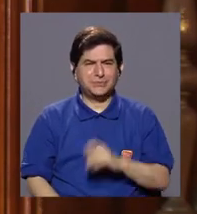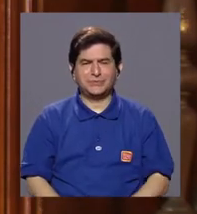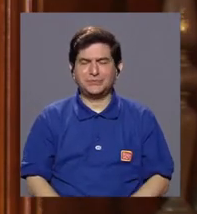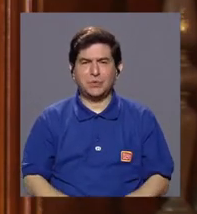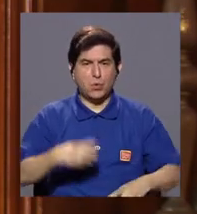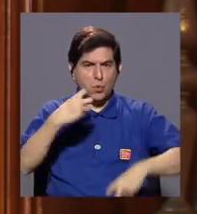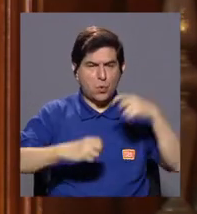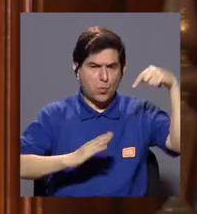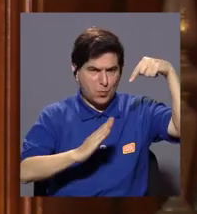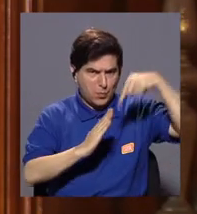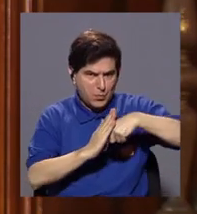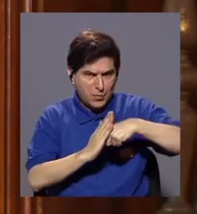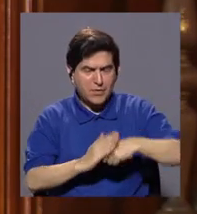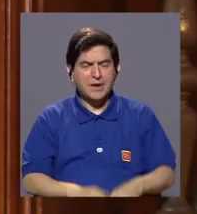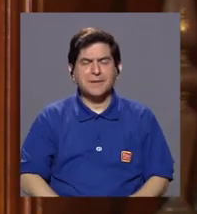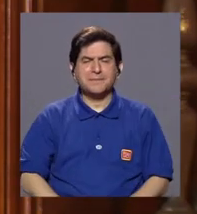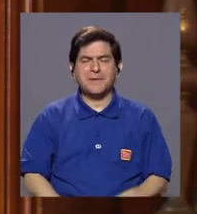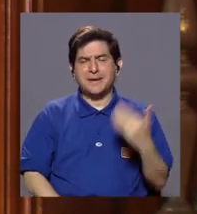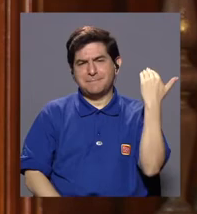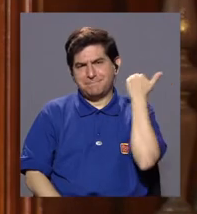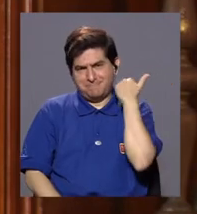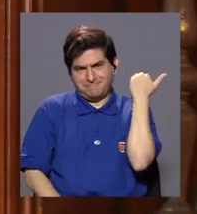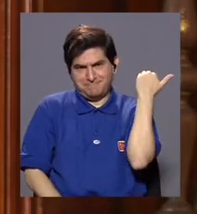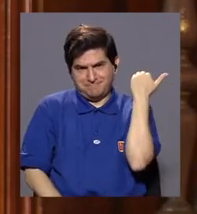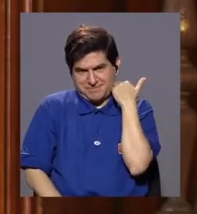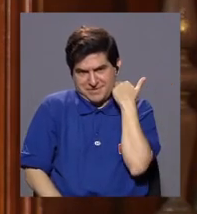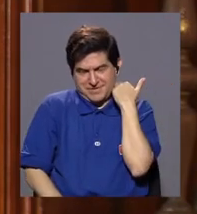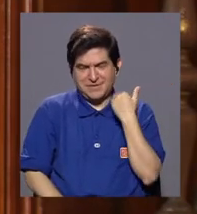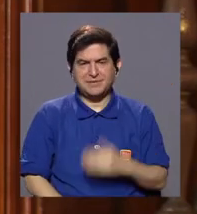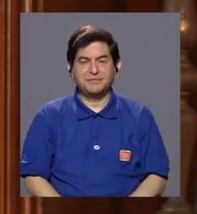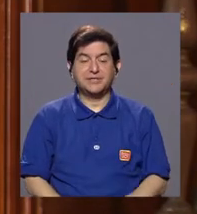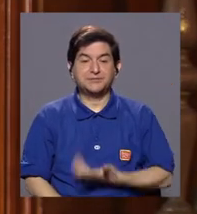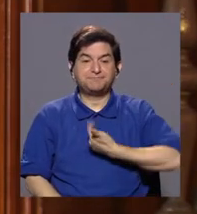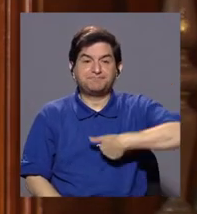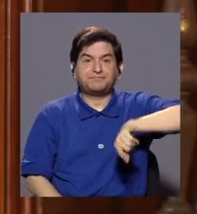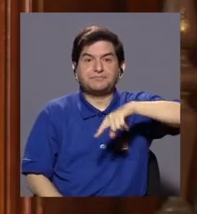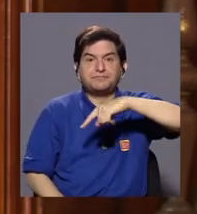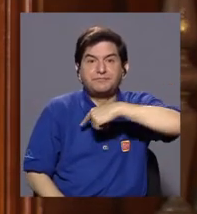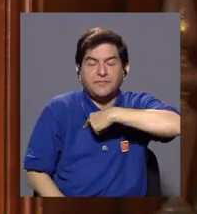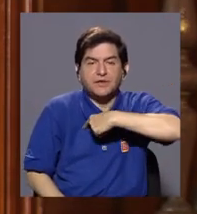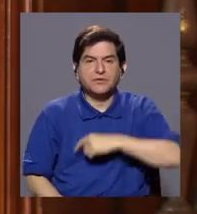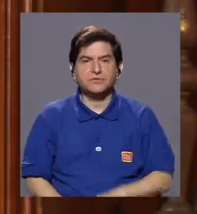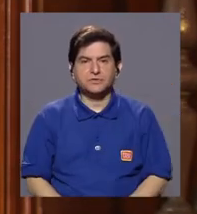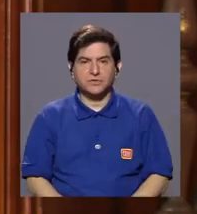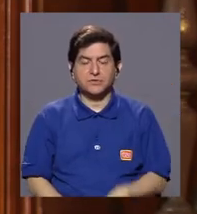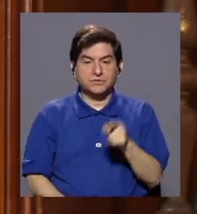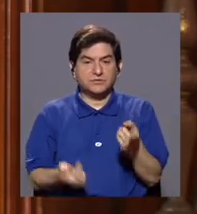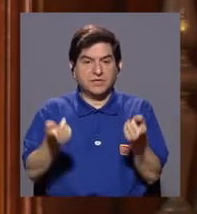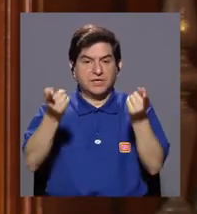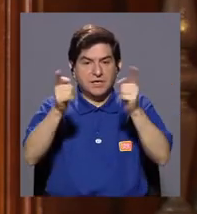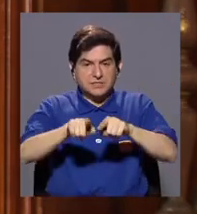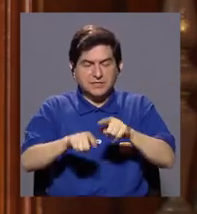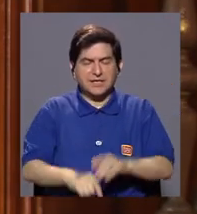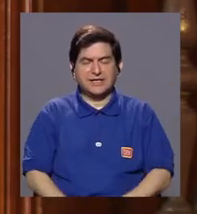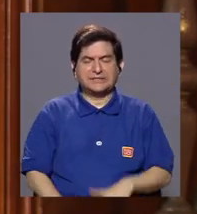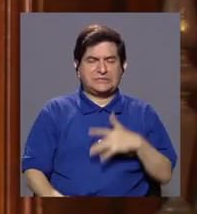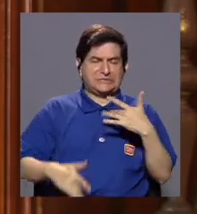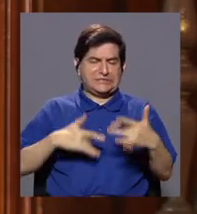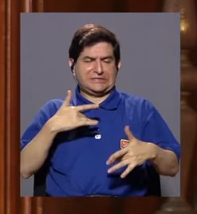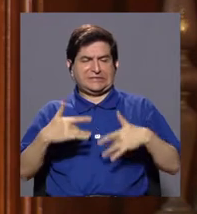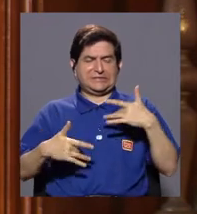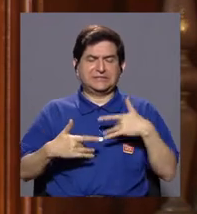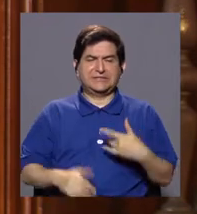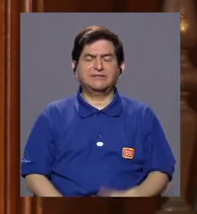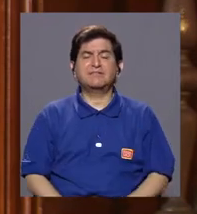el cual ha habido víctimas que para nosotros son muy